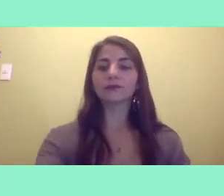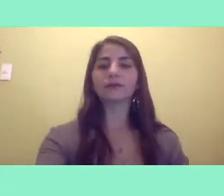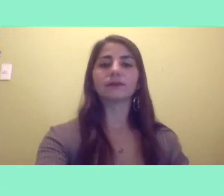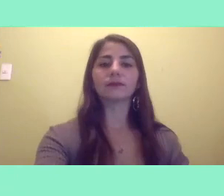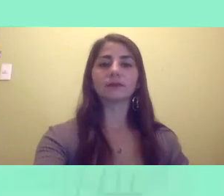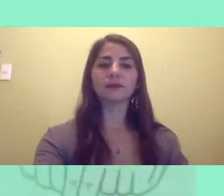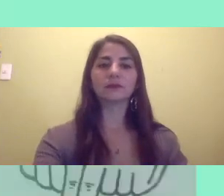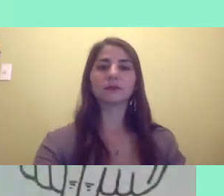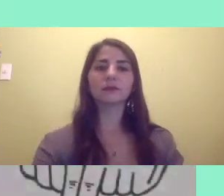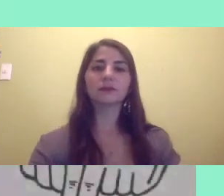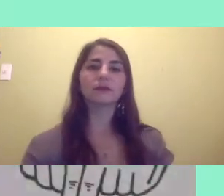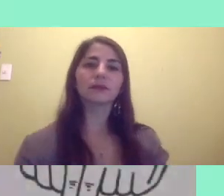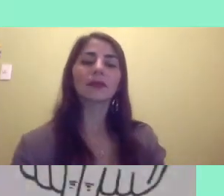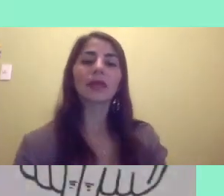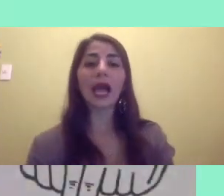Chao.